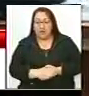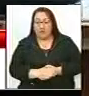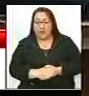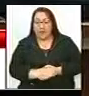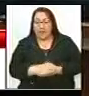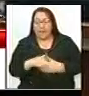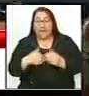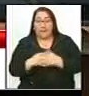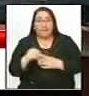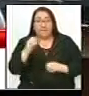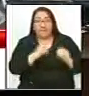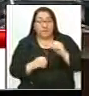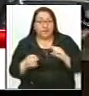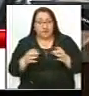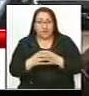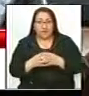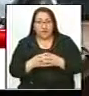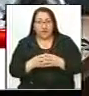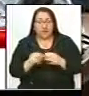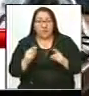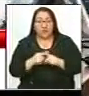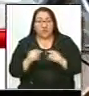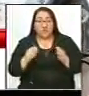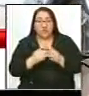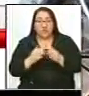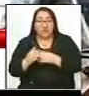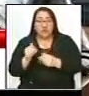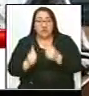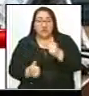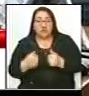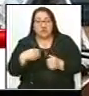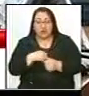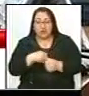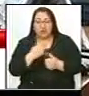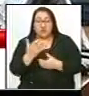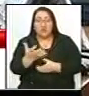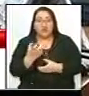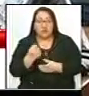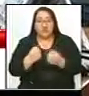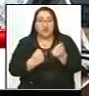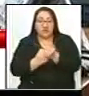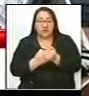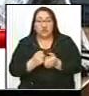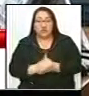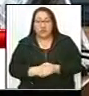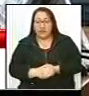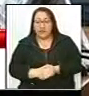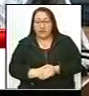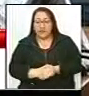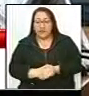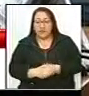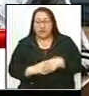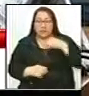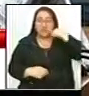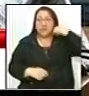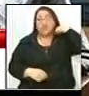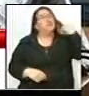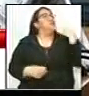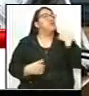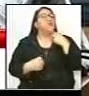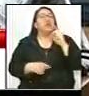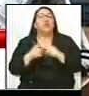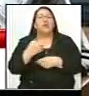como toda organización multilateral o bilateral con el cual nosotros recibimos apoyo, tiene algún papel